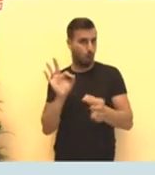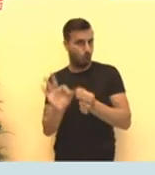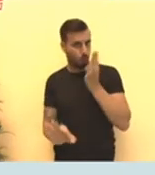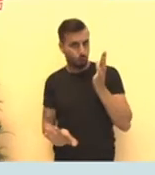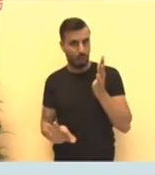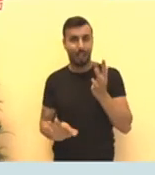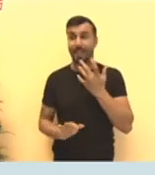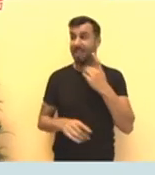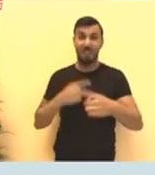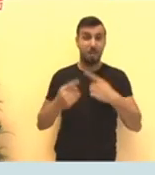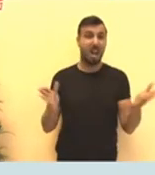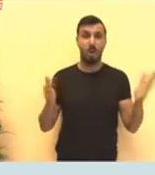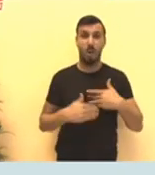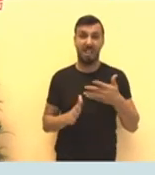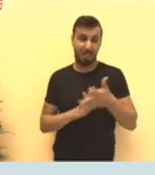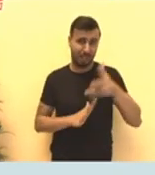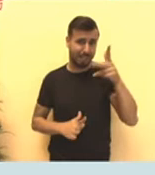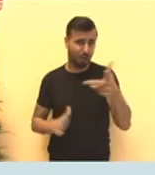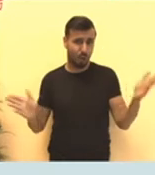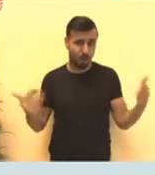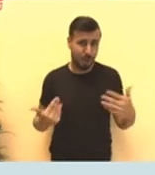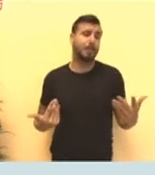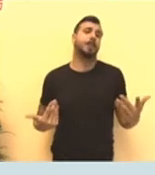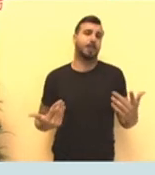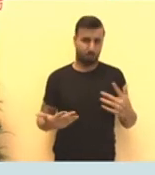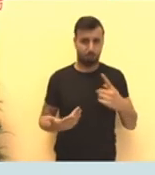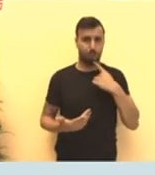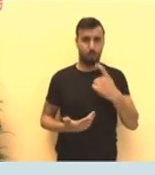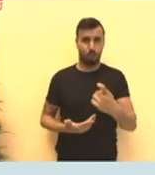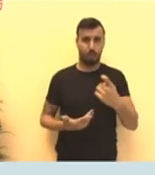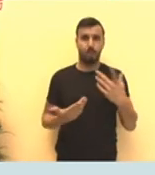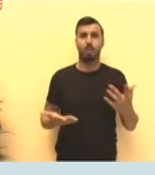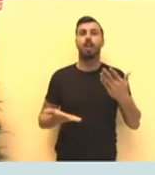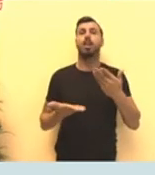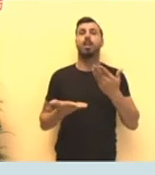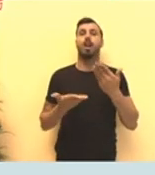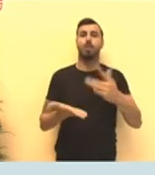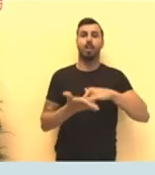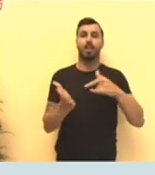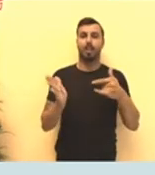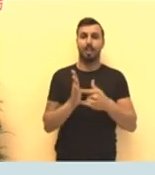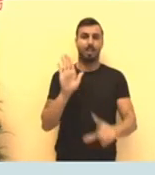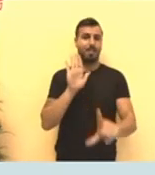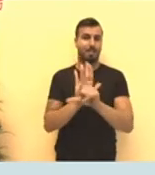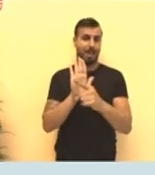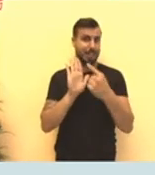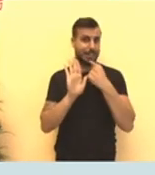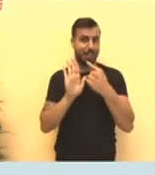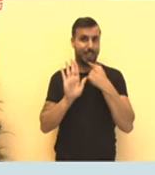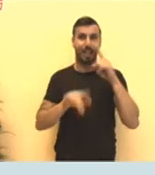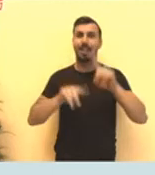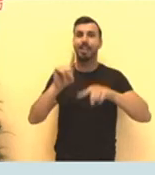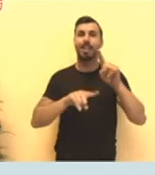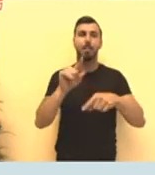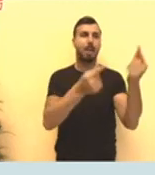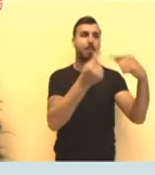derecho en esta ley. Las ayudas técnicas están en una disposición adicional de la ley y se concederán según el